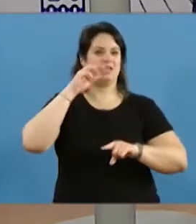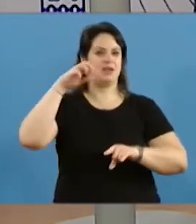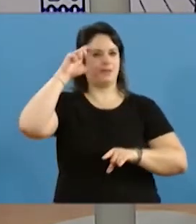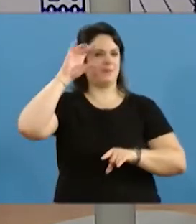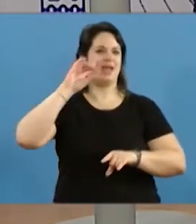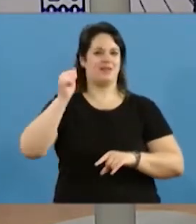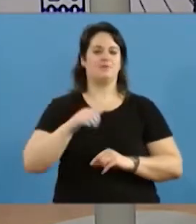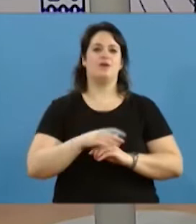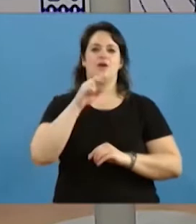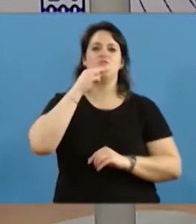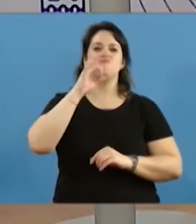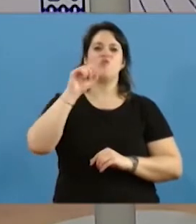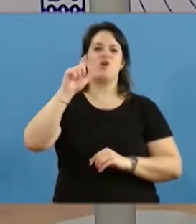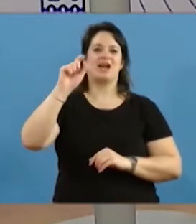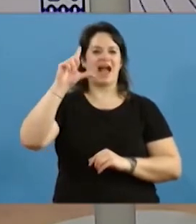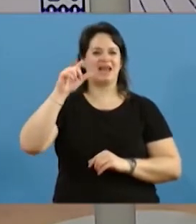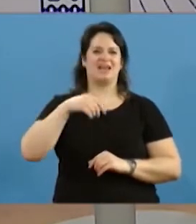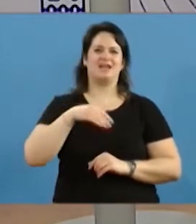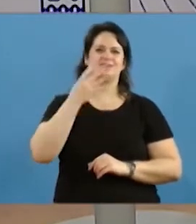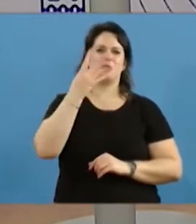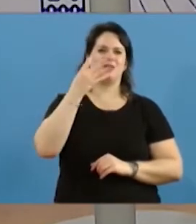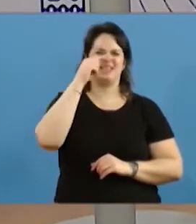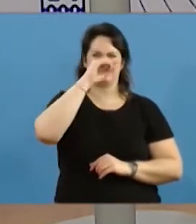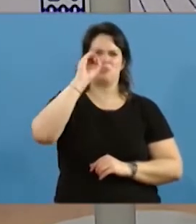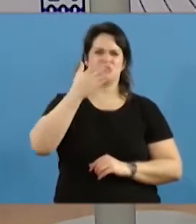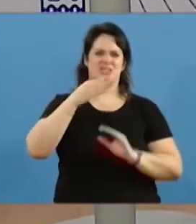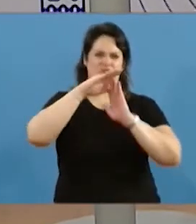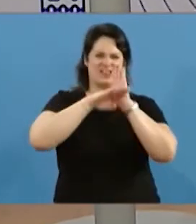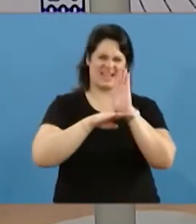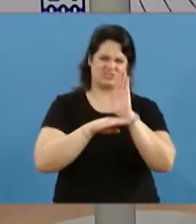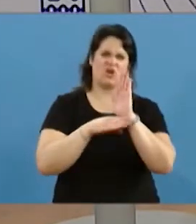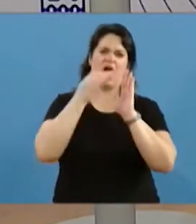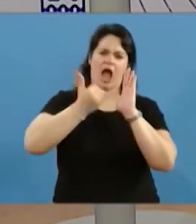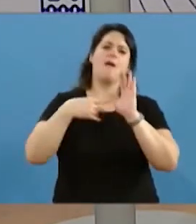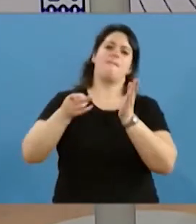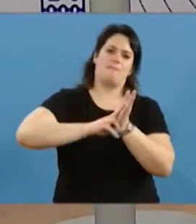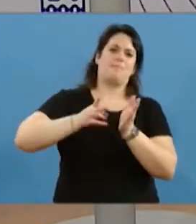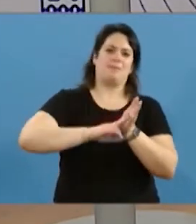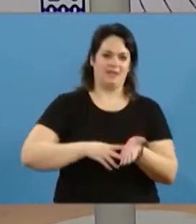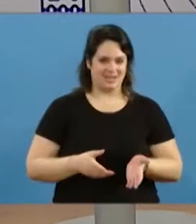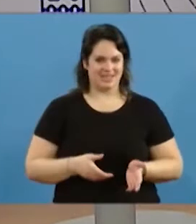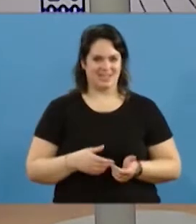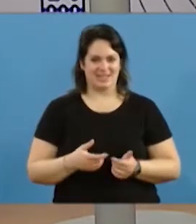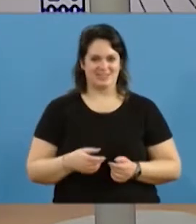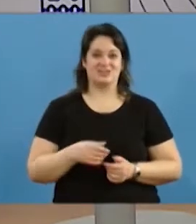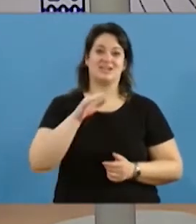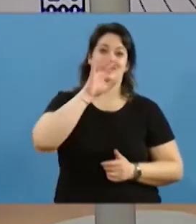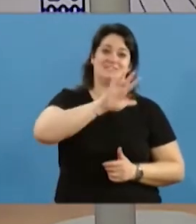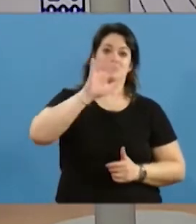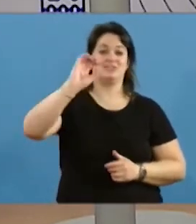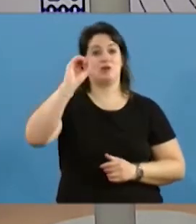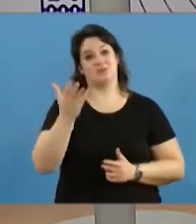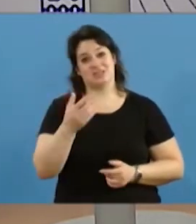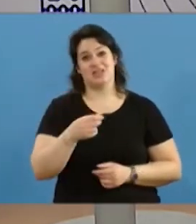del 45% del texto. Perfecto. 45% de los textos son vocales. Es decir que el 55%